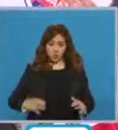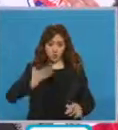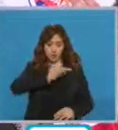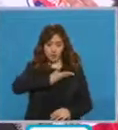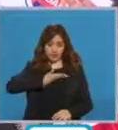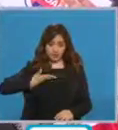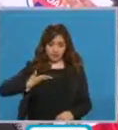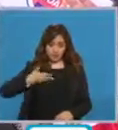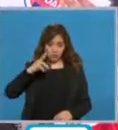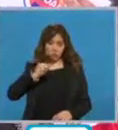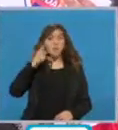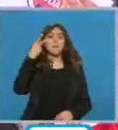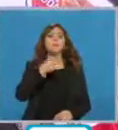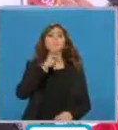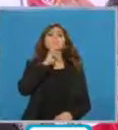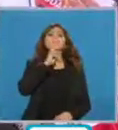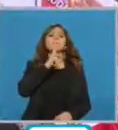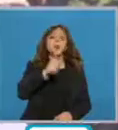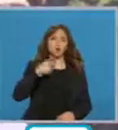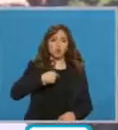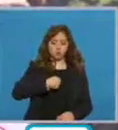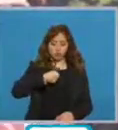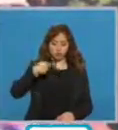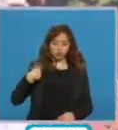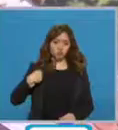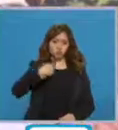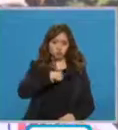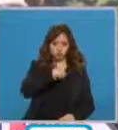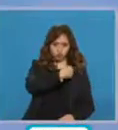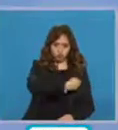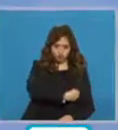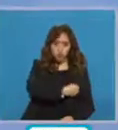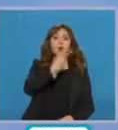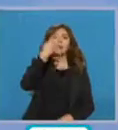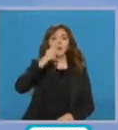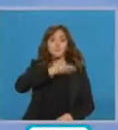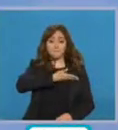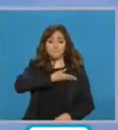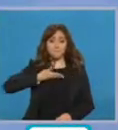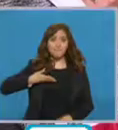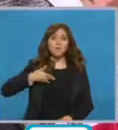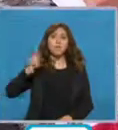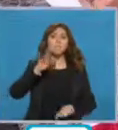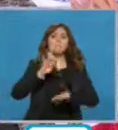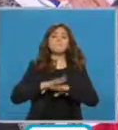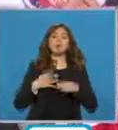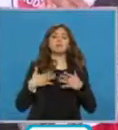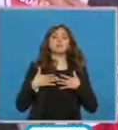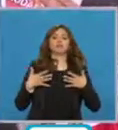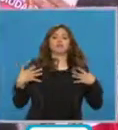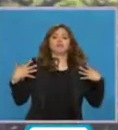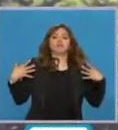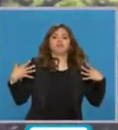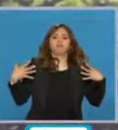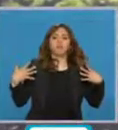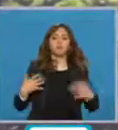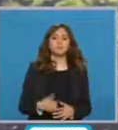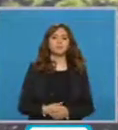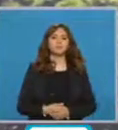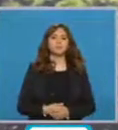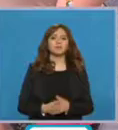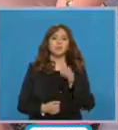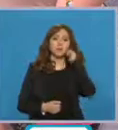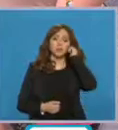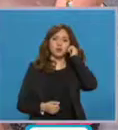en forma corazón. No le pongas una línea No recta, recto. porque va a ensanchar un poco más. Ajá. ¿Y algo de un